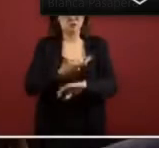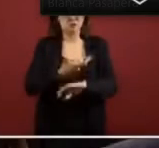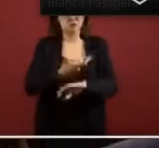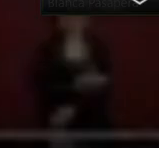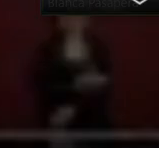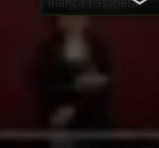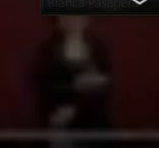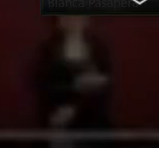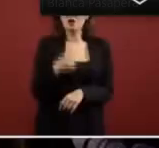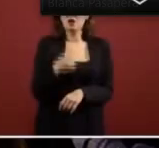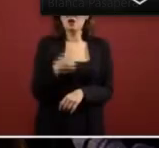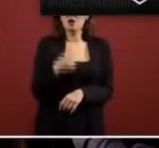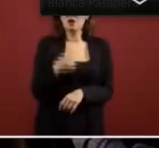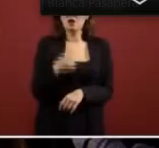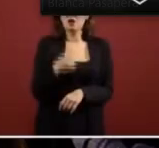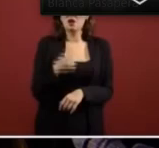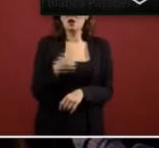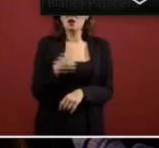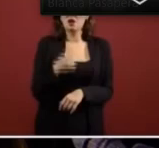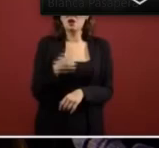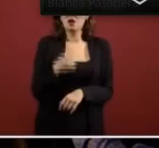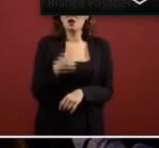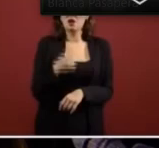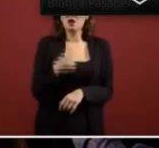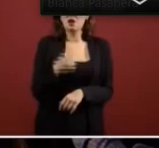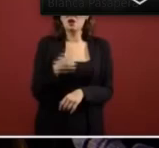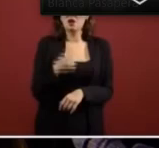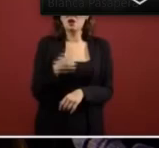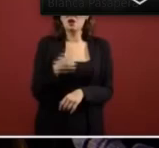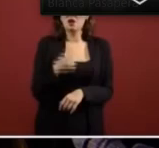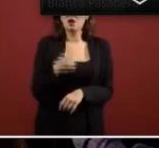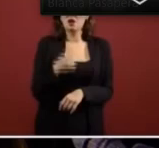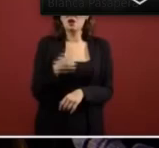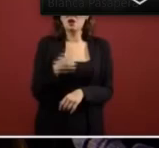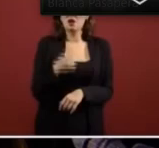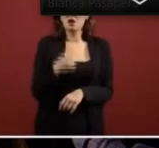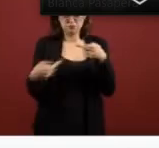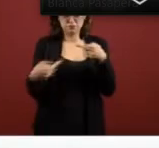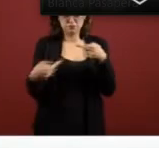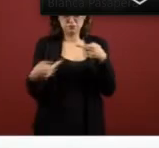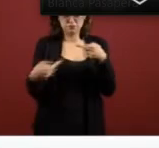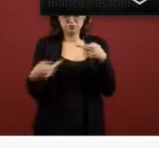todo aquí, pero nomás para que miren cuánto detalle,